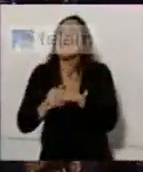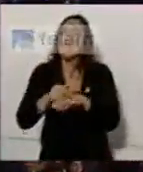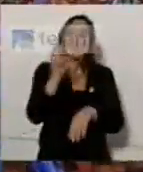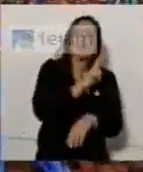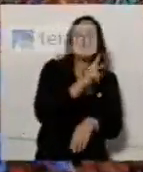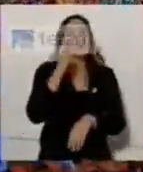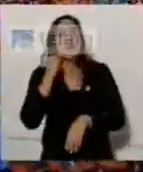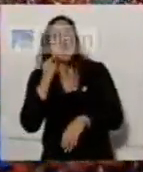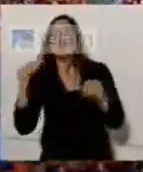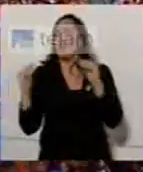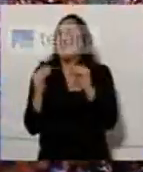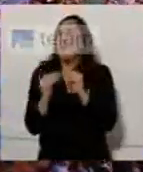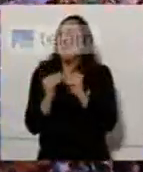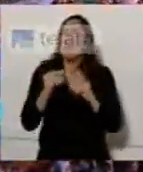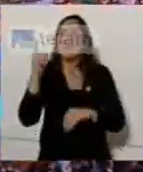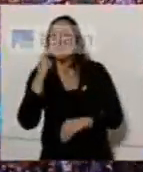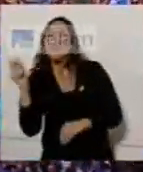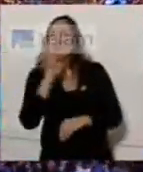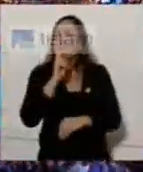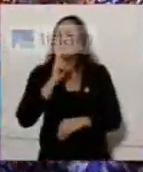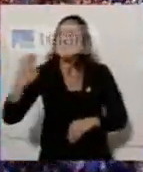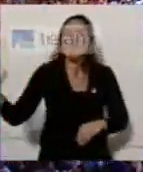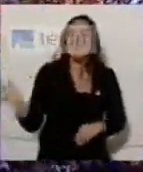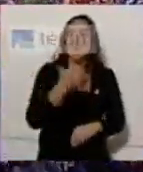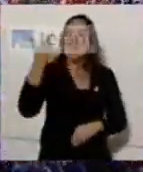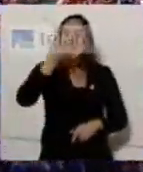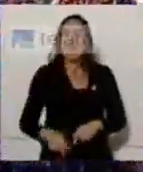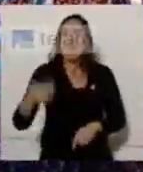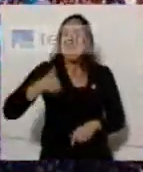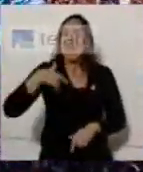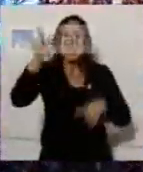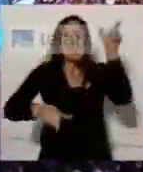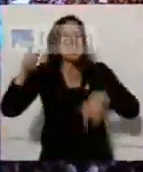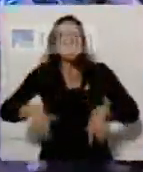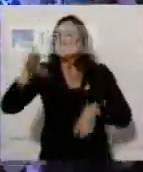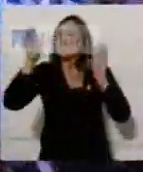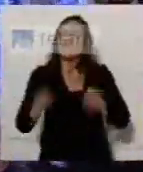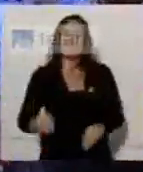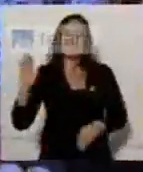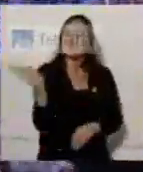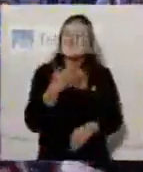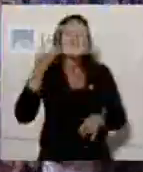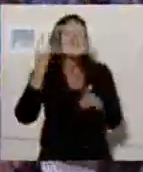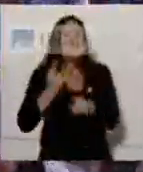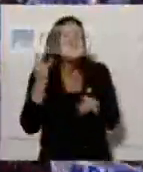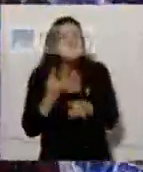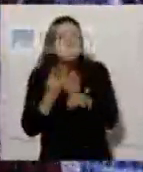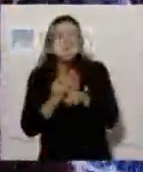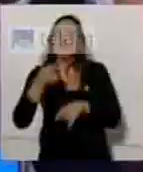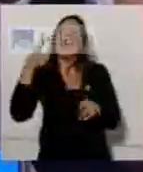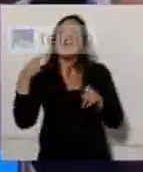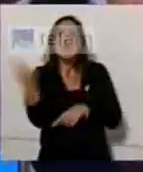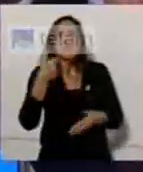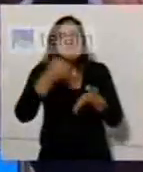amigas, compañeros y compañeras, argentinos y argentinas, siempre por la